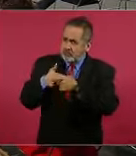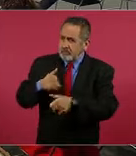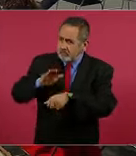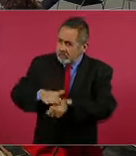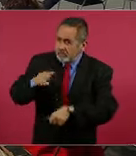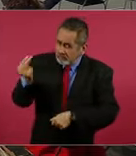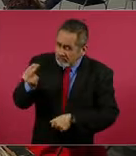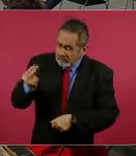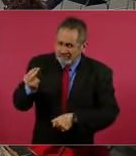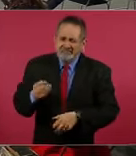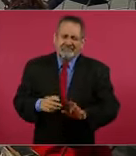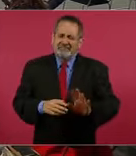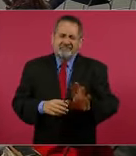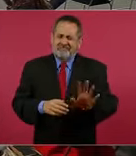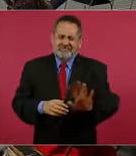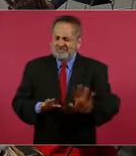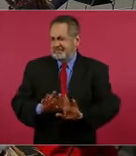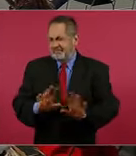Otra razón